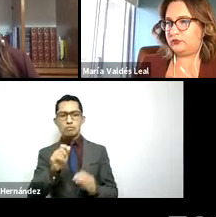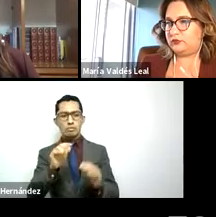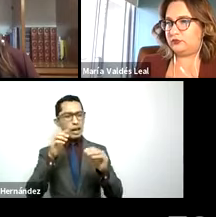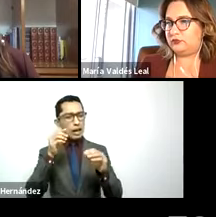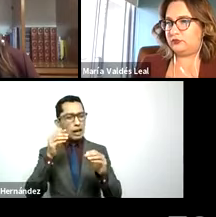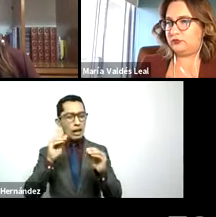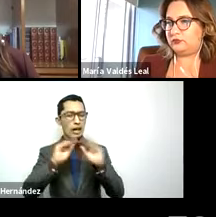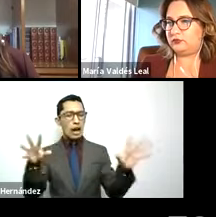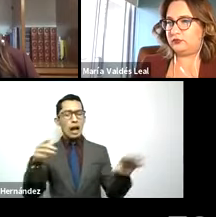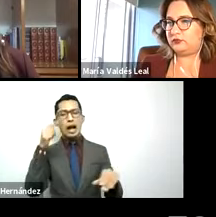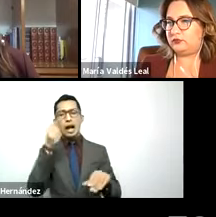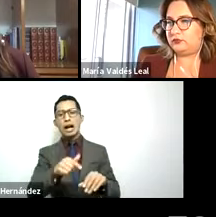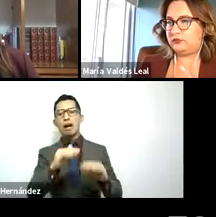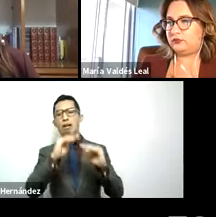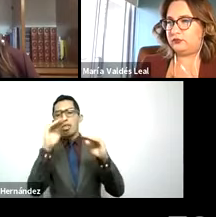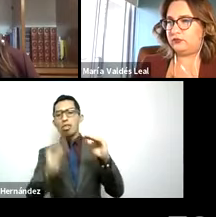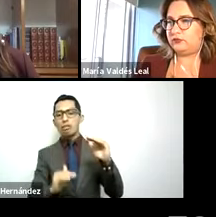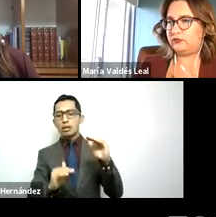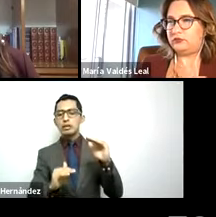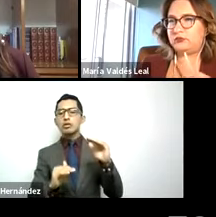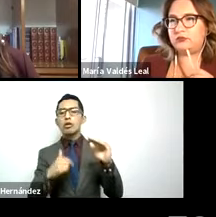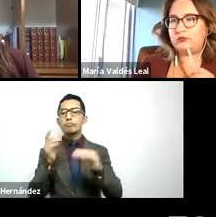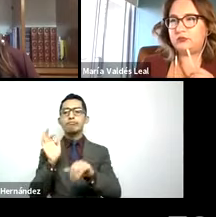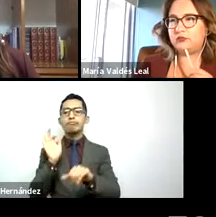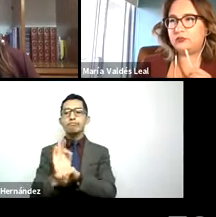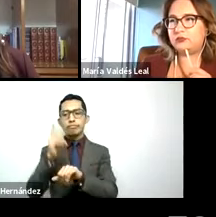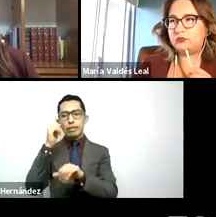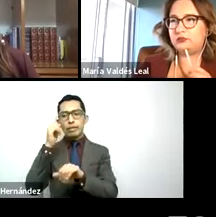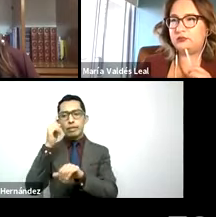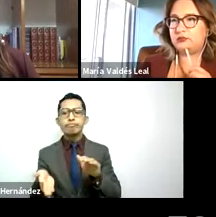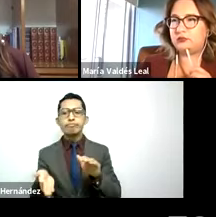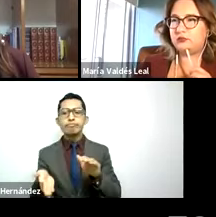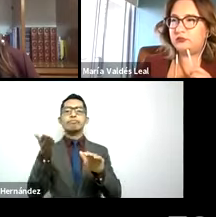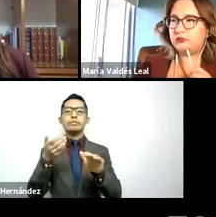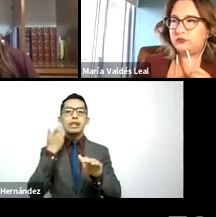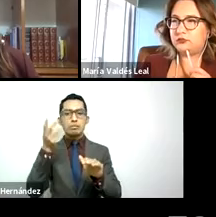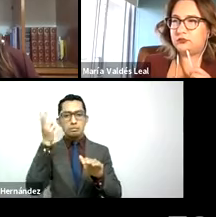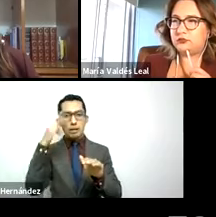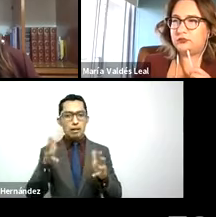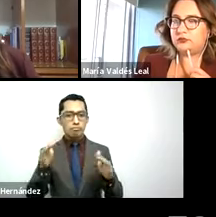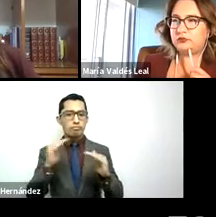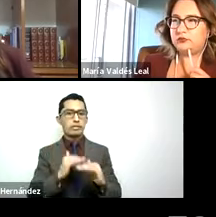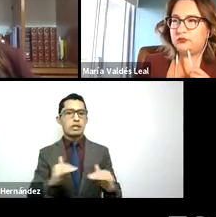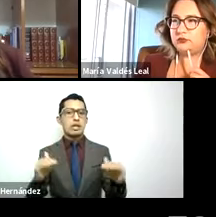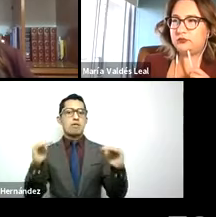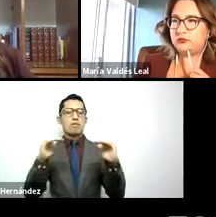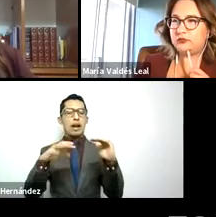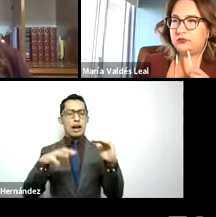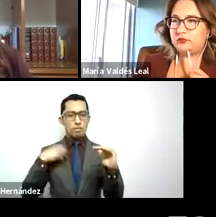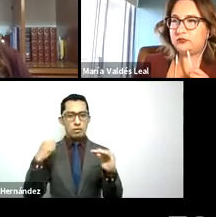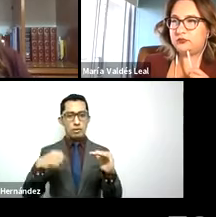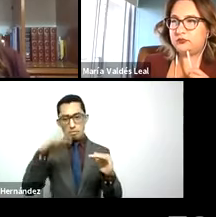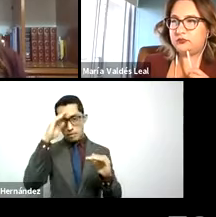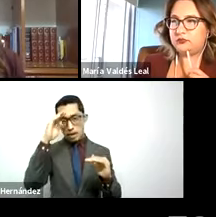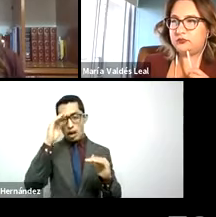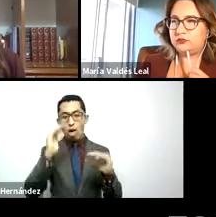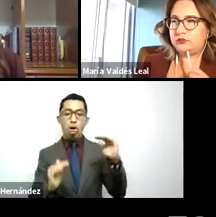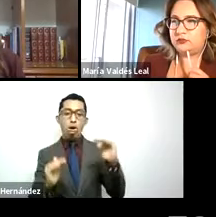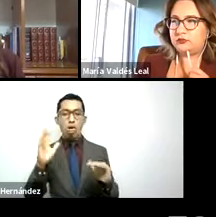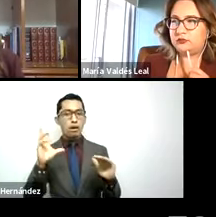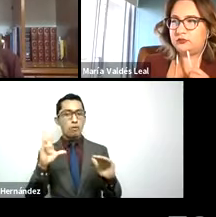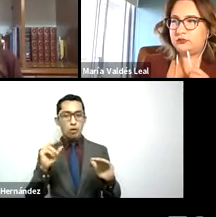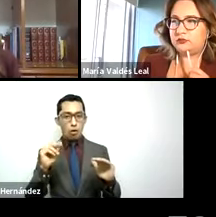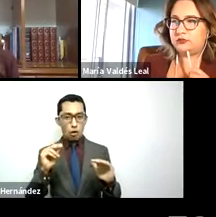desventaja, precisamente para lograr cierto equilibrio. Y entonces no es que sea desigual, es